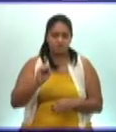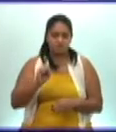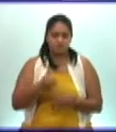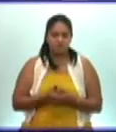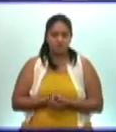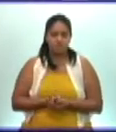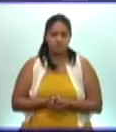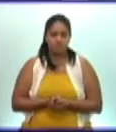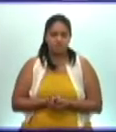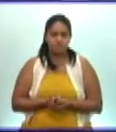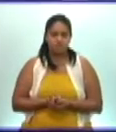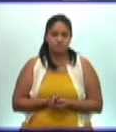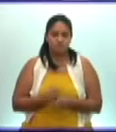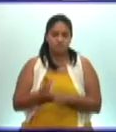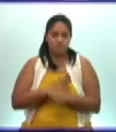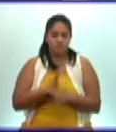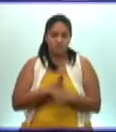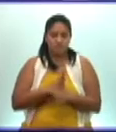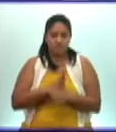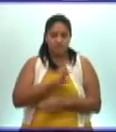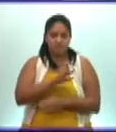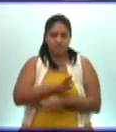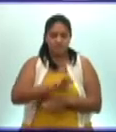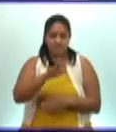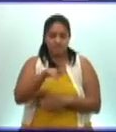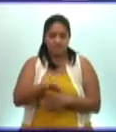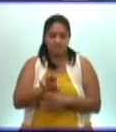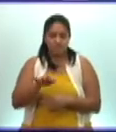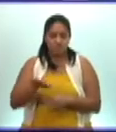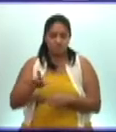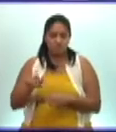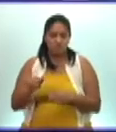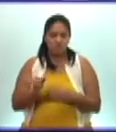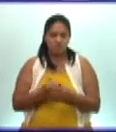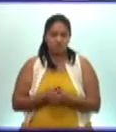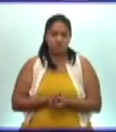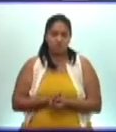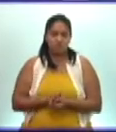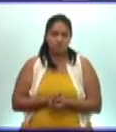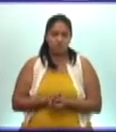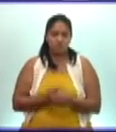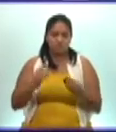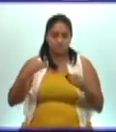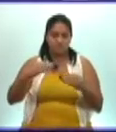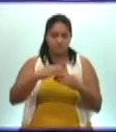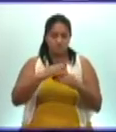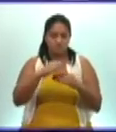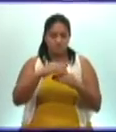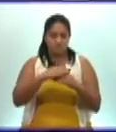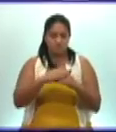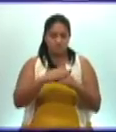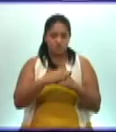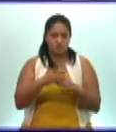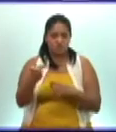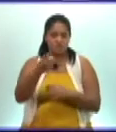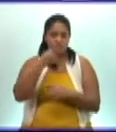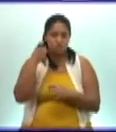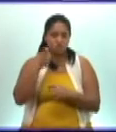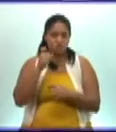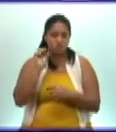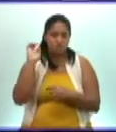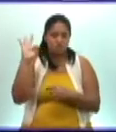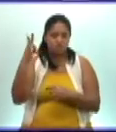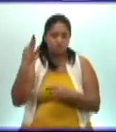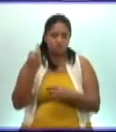las olas del mar que requieren agua, las ondas electromagnéticas viajan a través del vacío del espacio a la velocidad constante de la luz. Las ondas